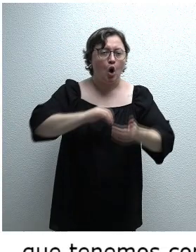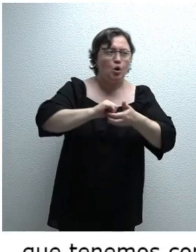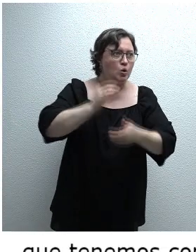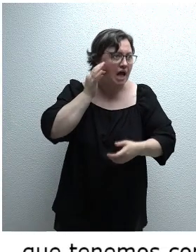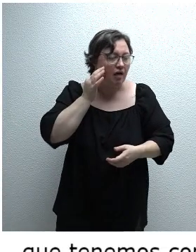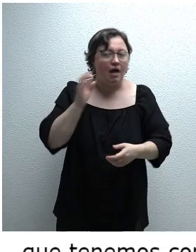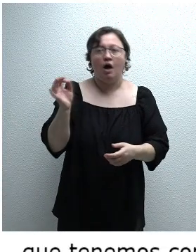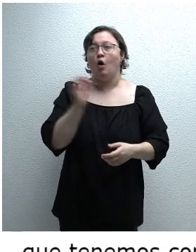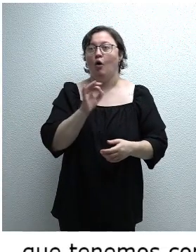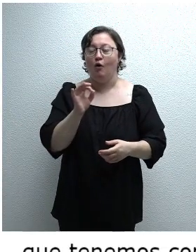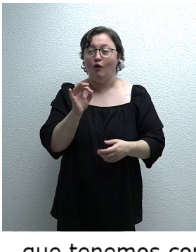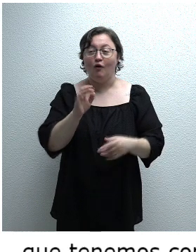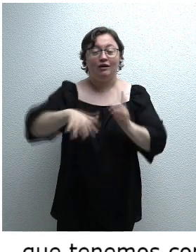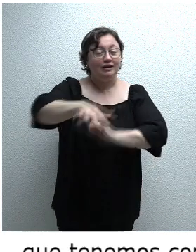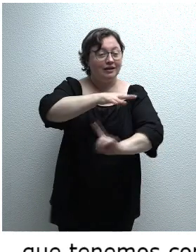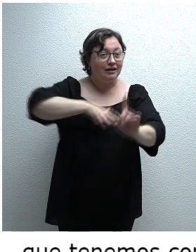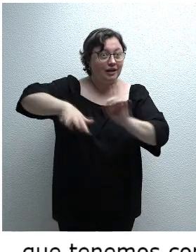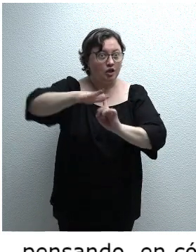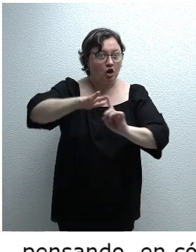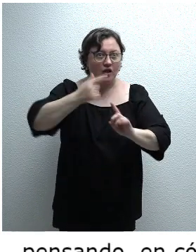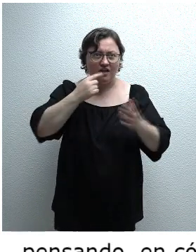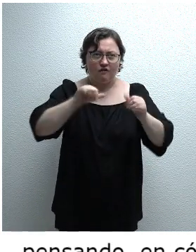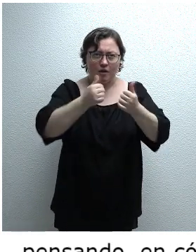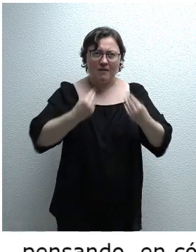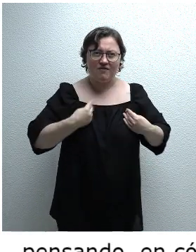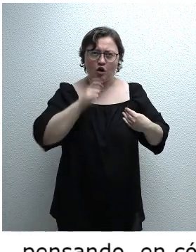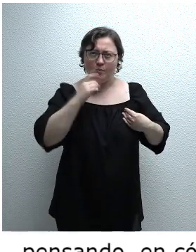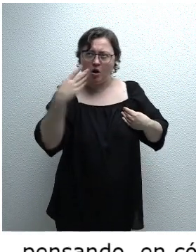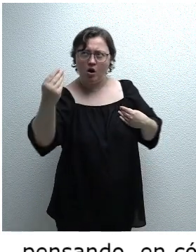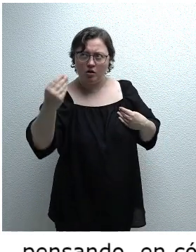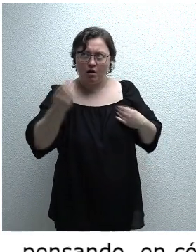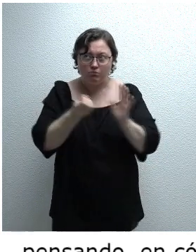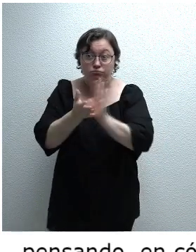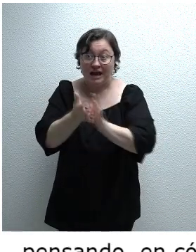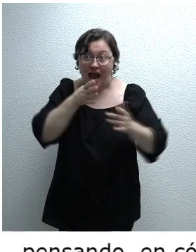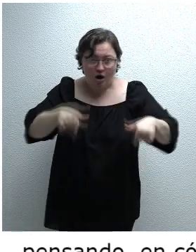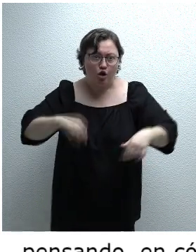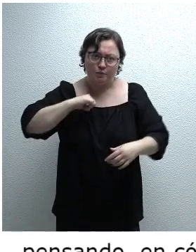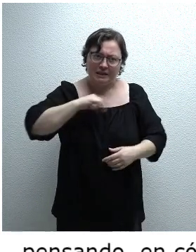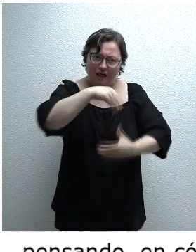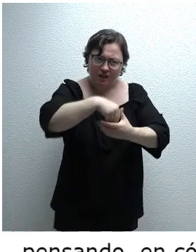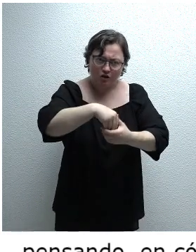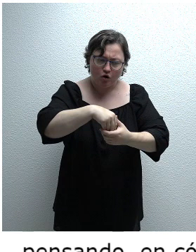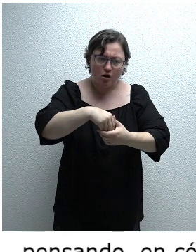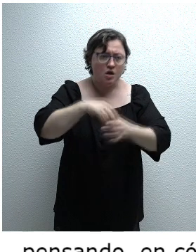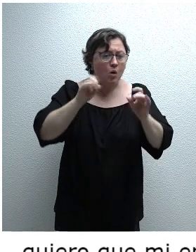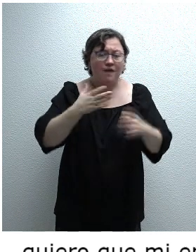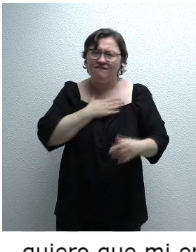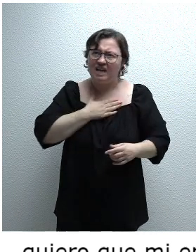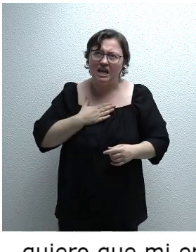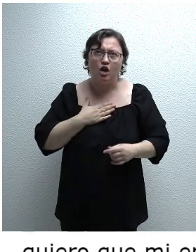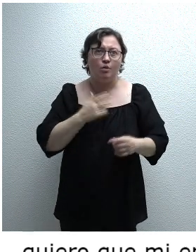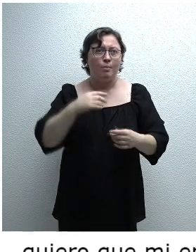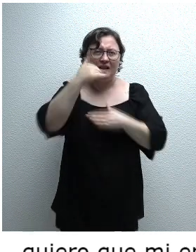cuñada, o cómo quiero que mi entorno interprete cómo yo quiero vivir. Lo estábamos haciendo ahora en los hospitales, ¿verdad? Diciendo cómo queremos